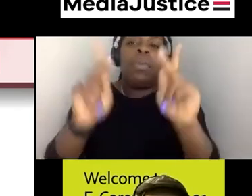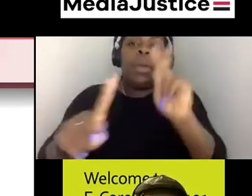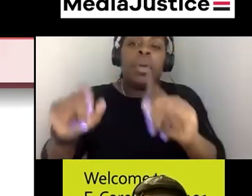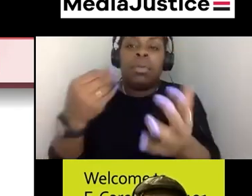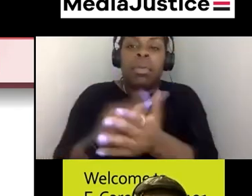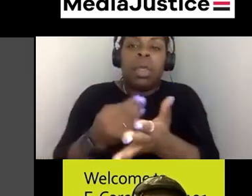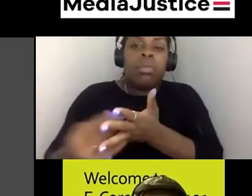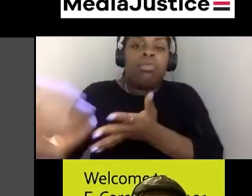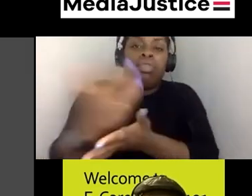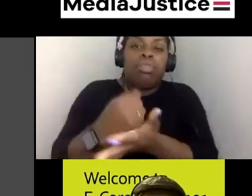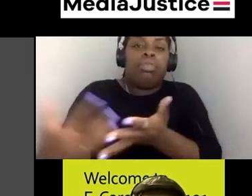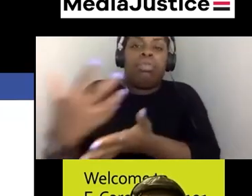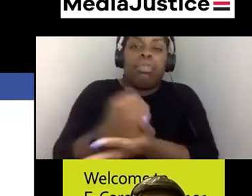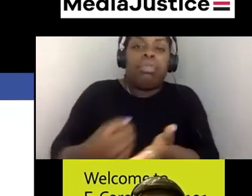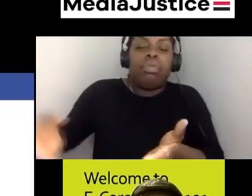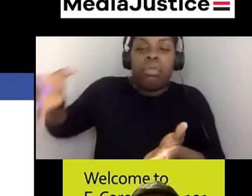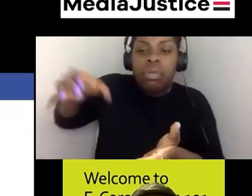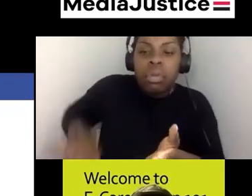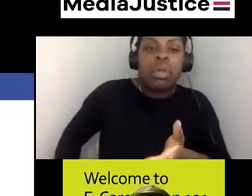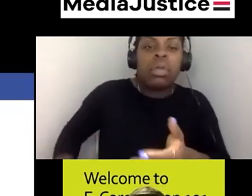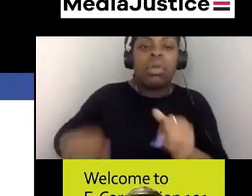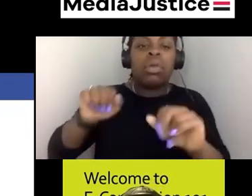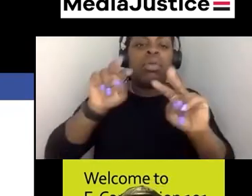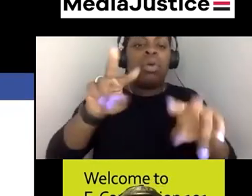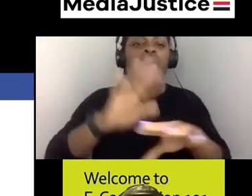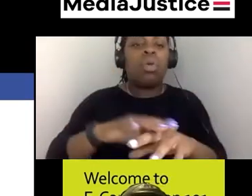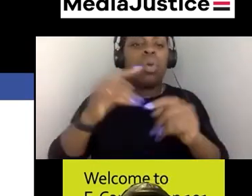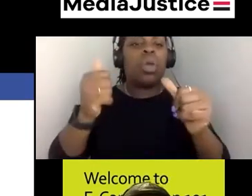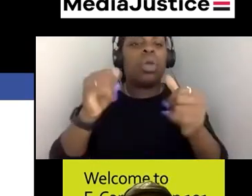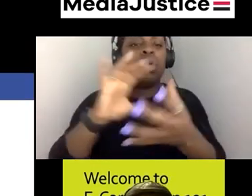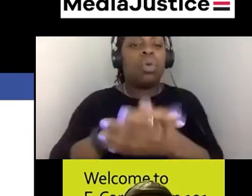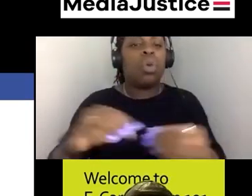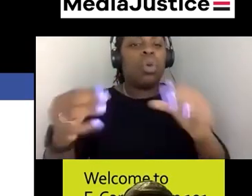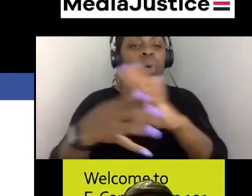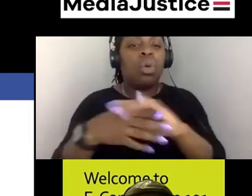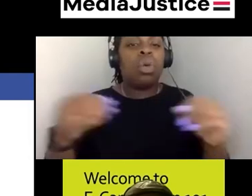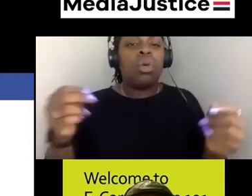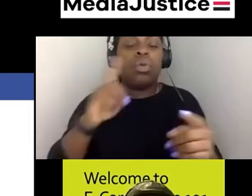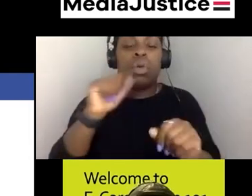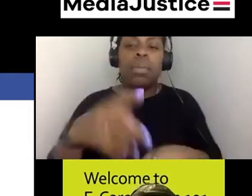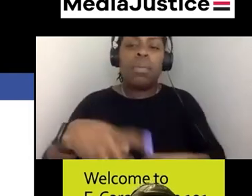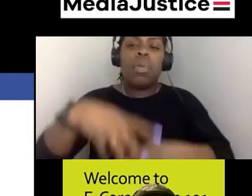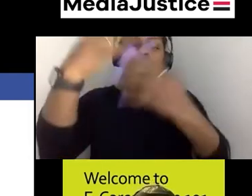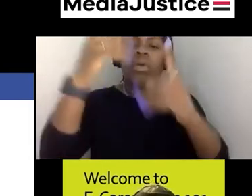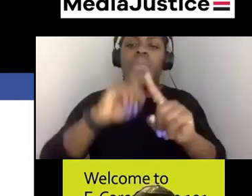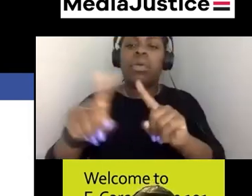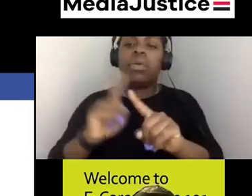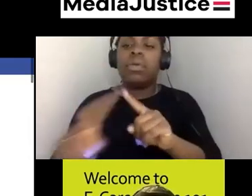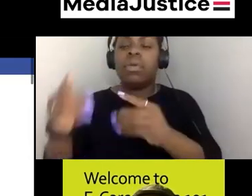vigilancia electrónica. Si hacen clic a esa historia, podemos verlo rapidito.